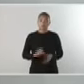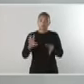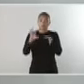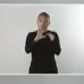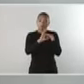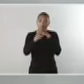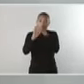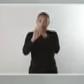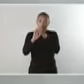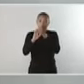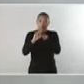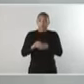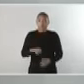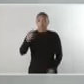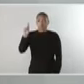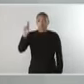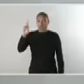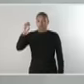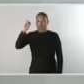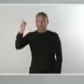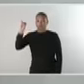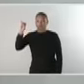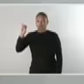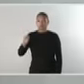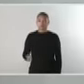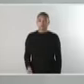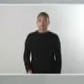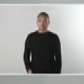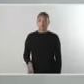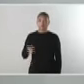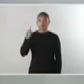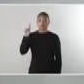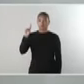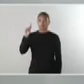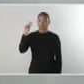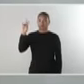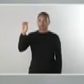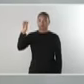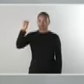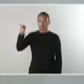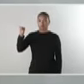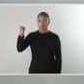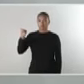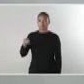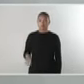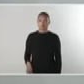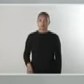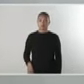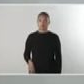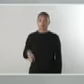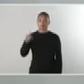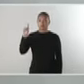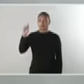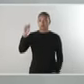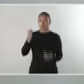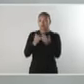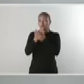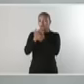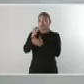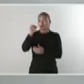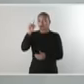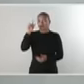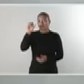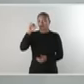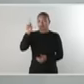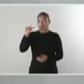coalición conformada por el partido revolucionario institucional partido verde ecologista de México partido Nueva Alianza